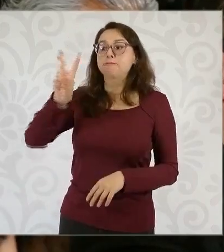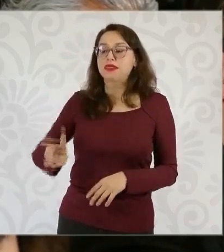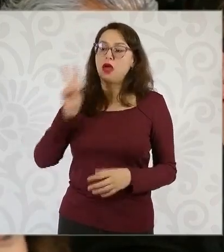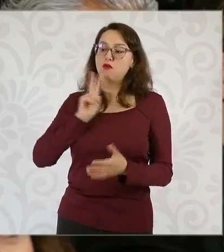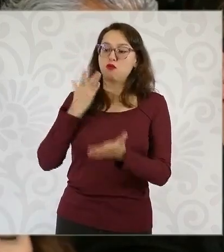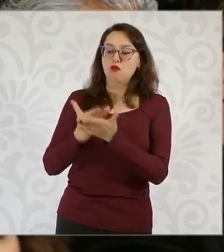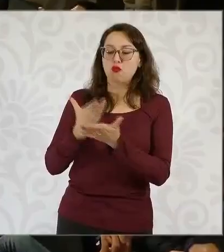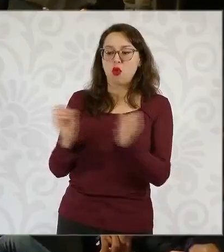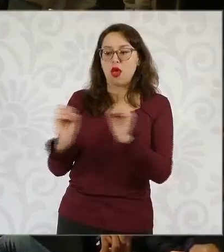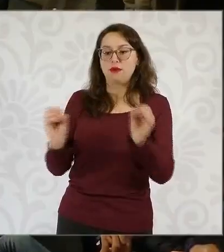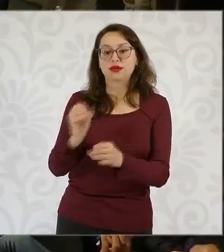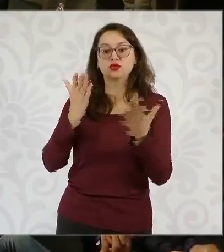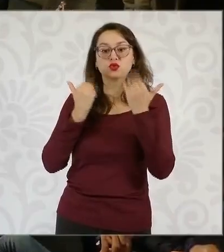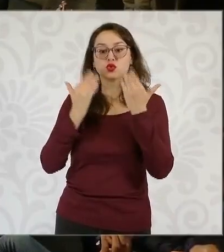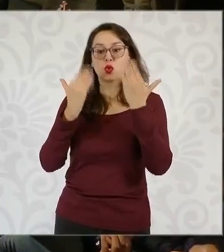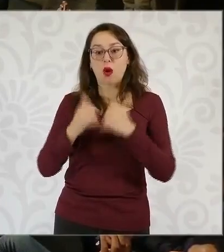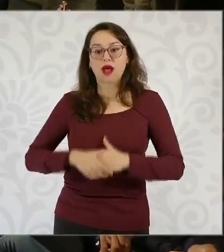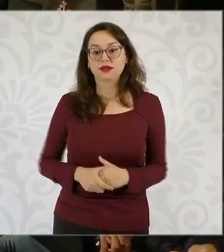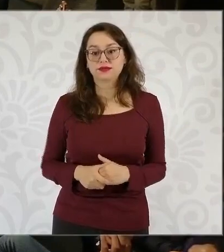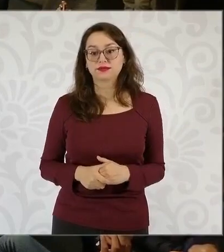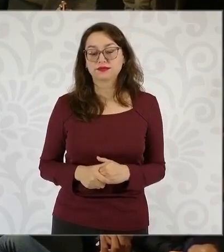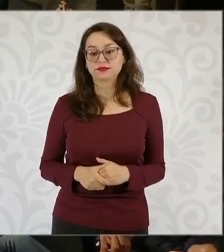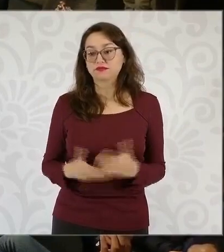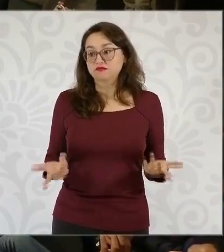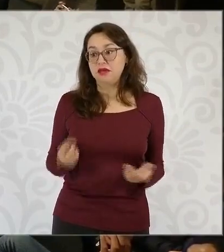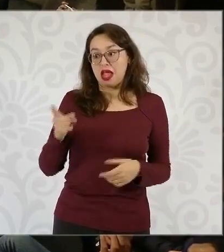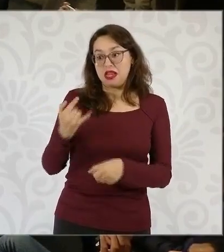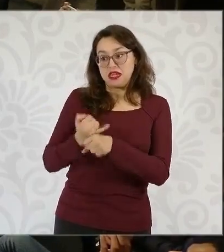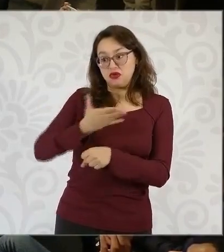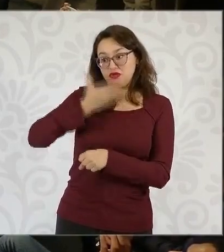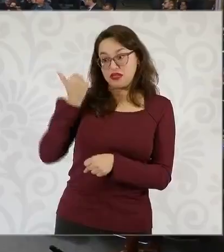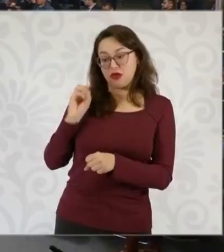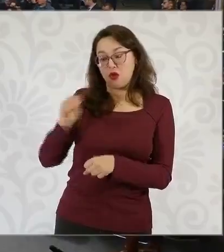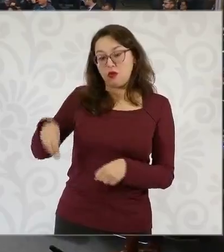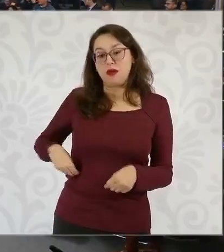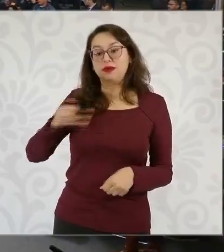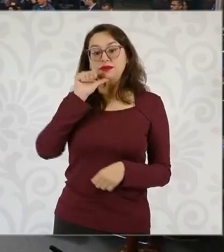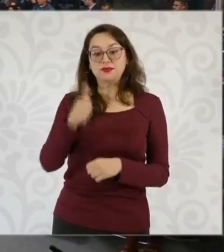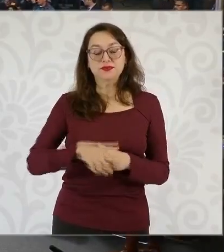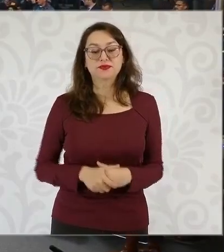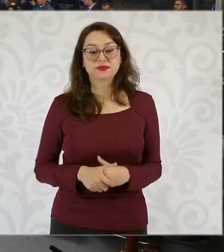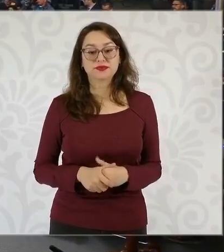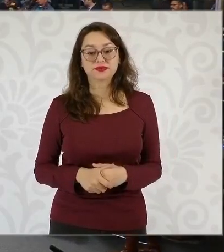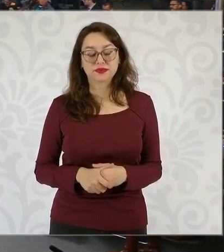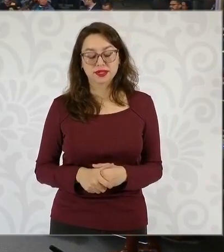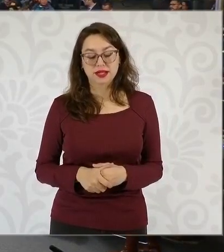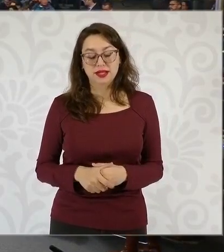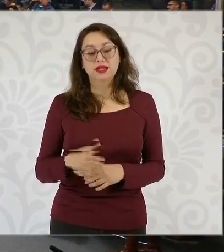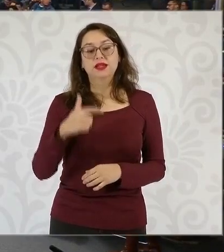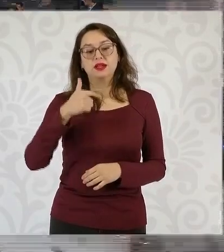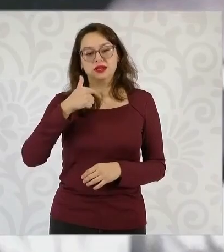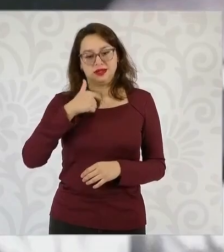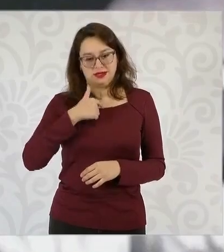determinara si en efecto es inocente o culpable de lo que se señala allá. Déjeme decirle, cuando